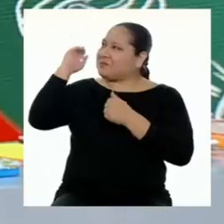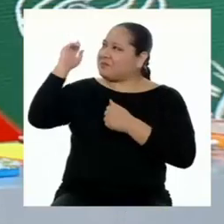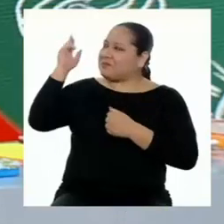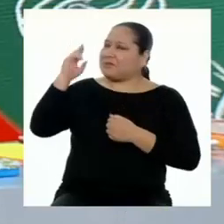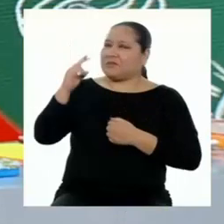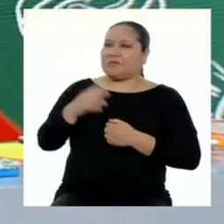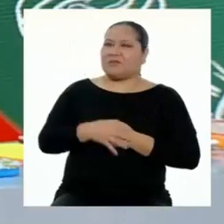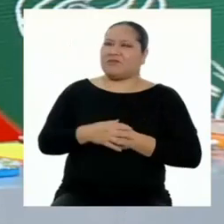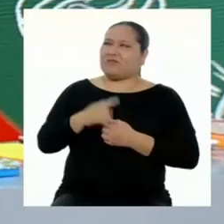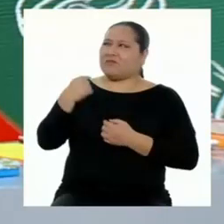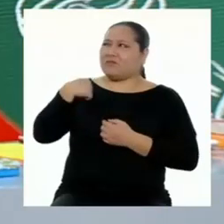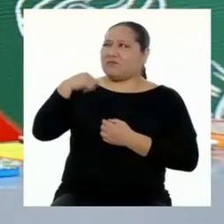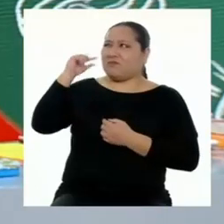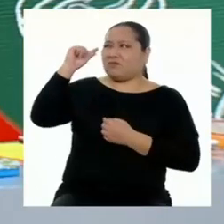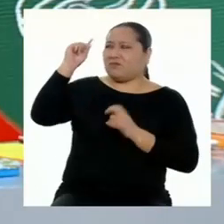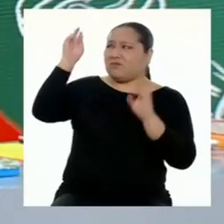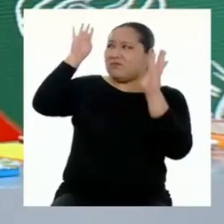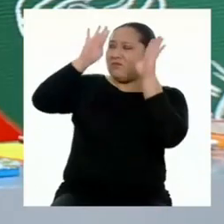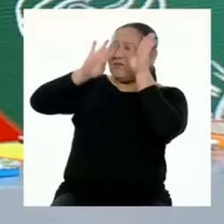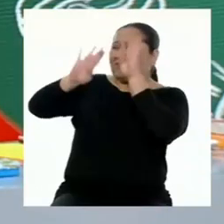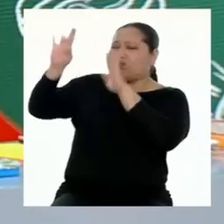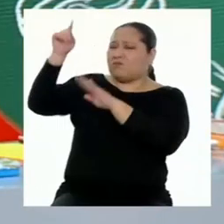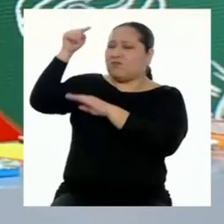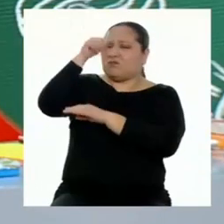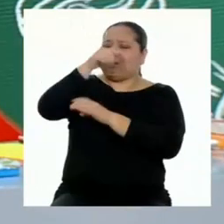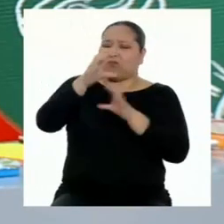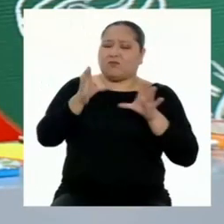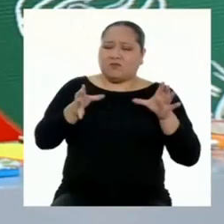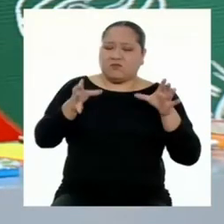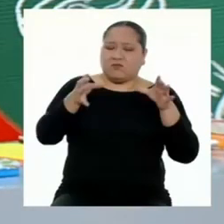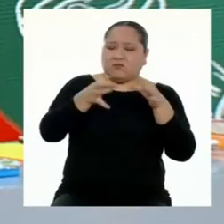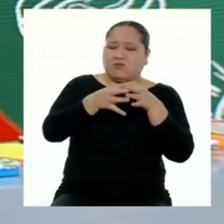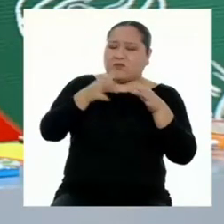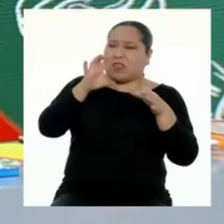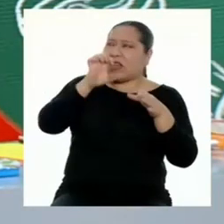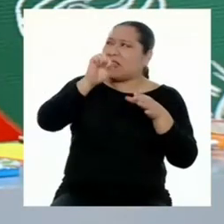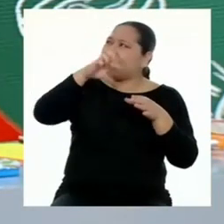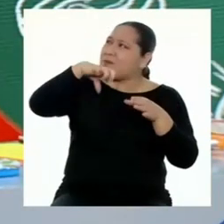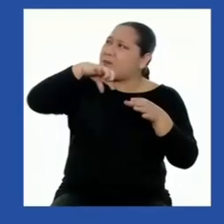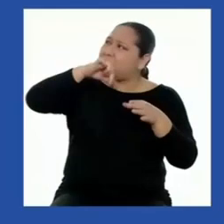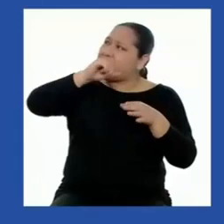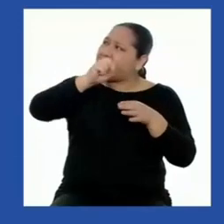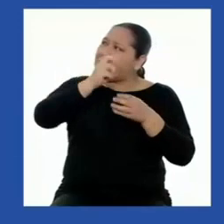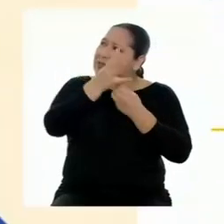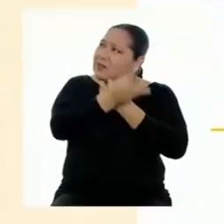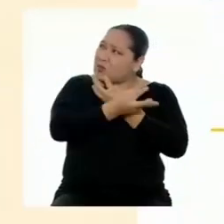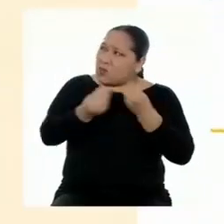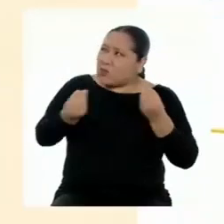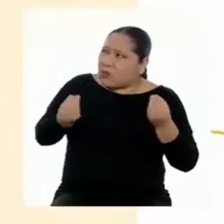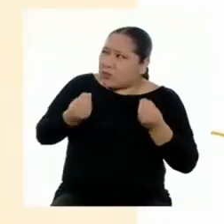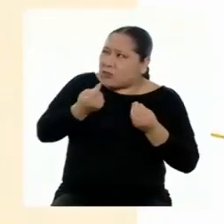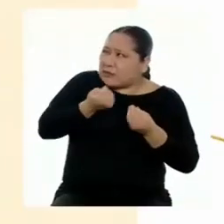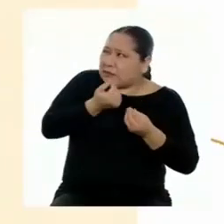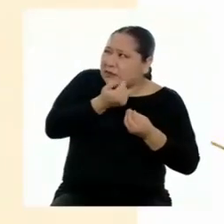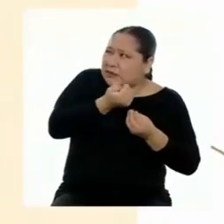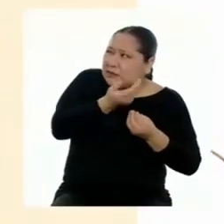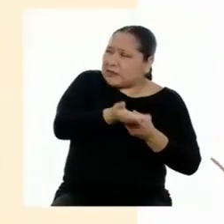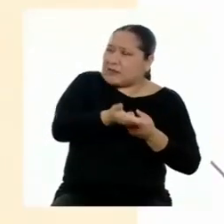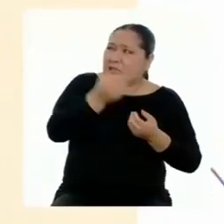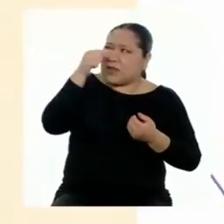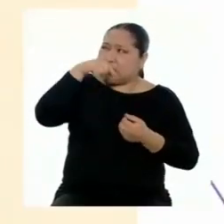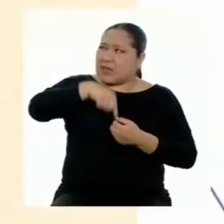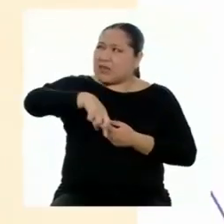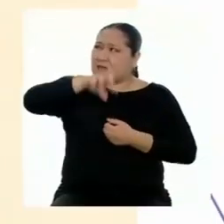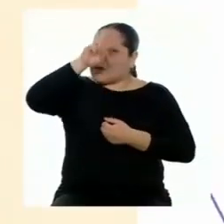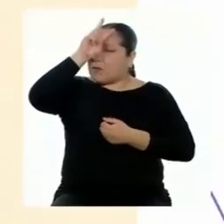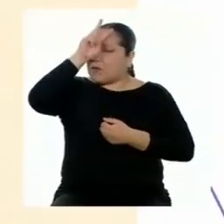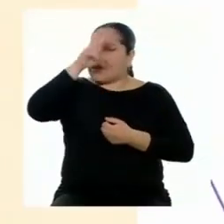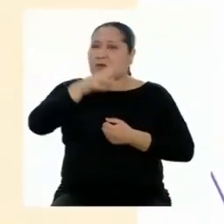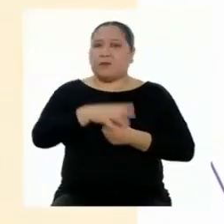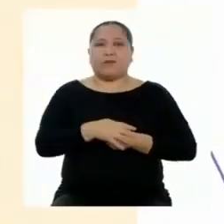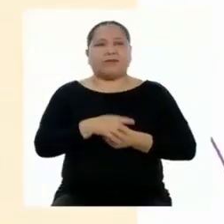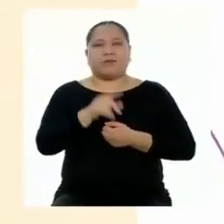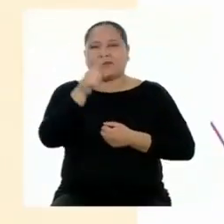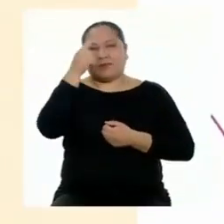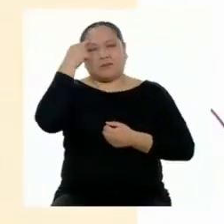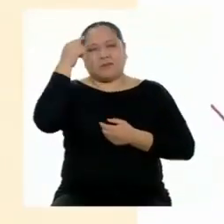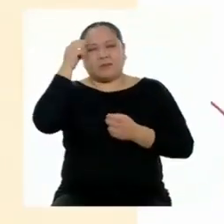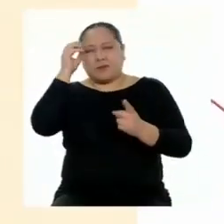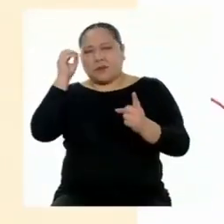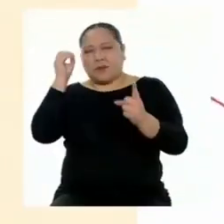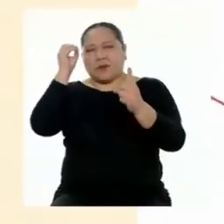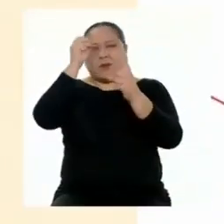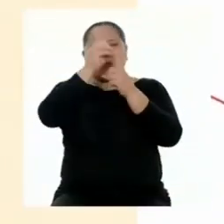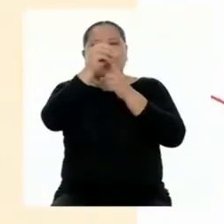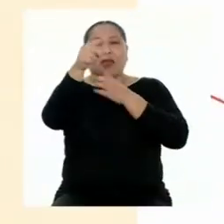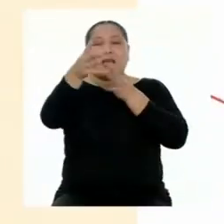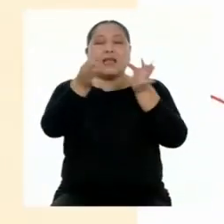profesora, aunque un poco preocupado por las especies en peligro de extinción en nuestro país. ¿Qué les parece si nuestro propósito para este programa